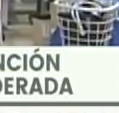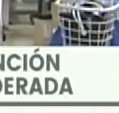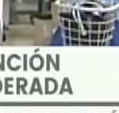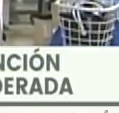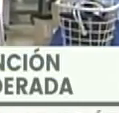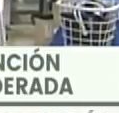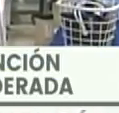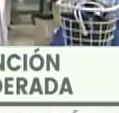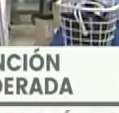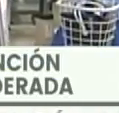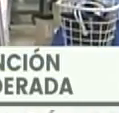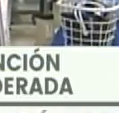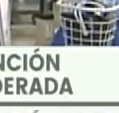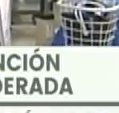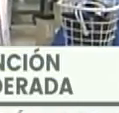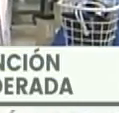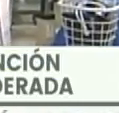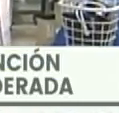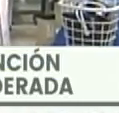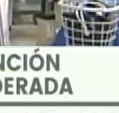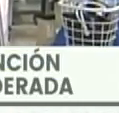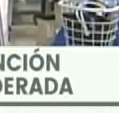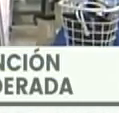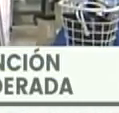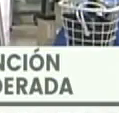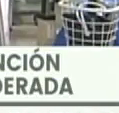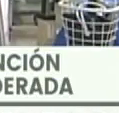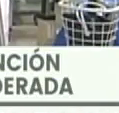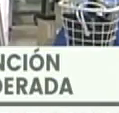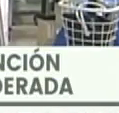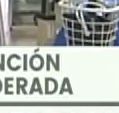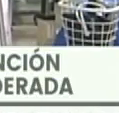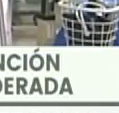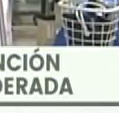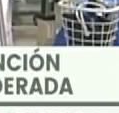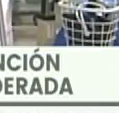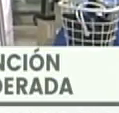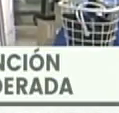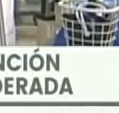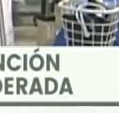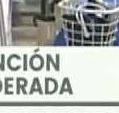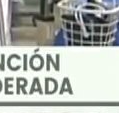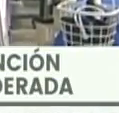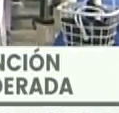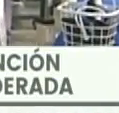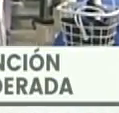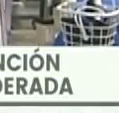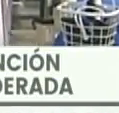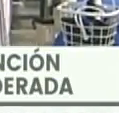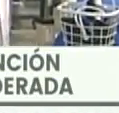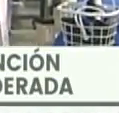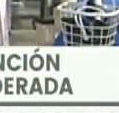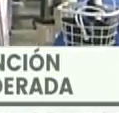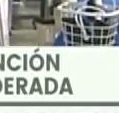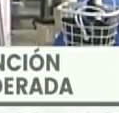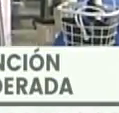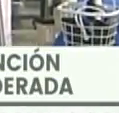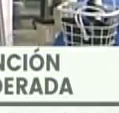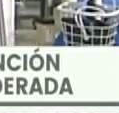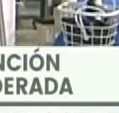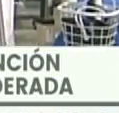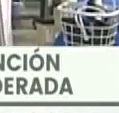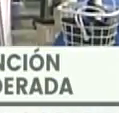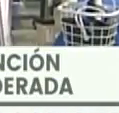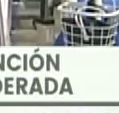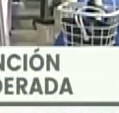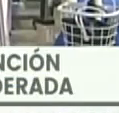para aminorar este número, este aumento que se está presentando en este momento a nivel nacional.